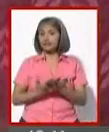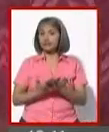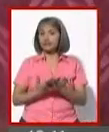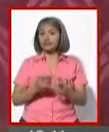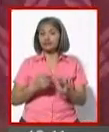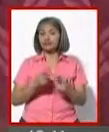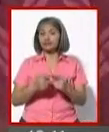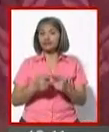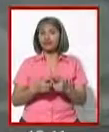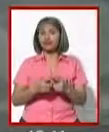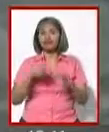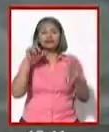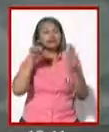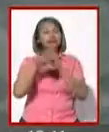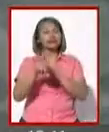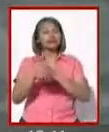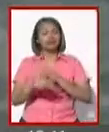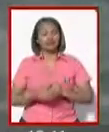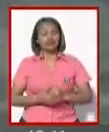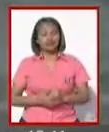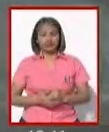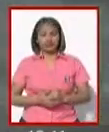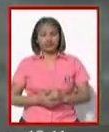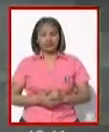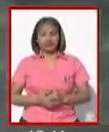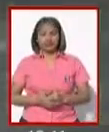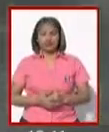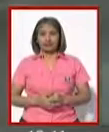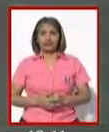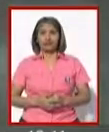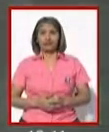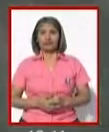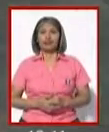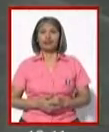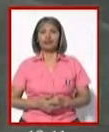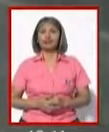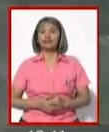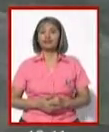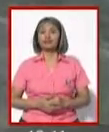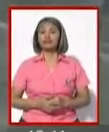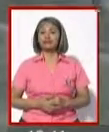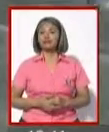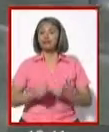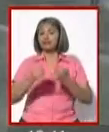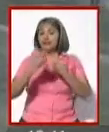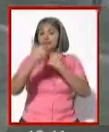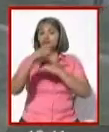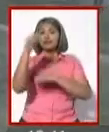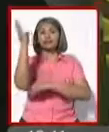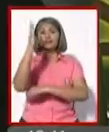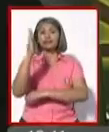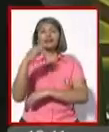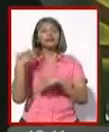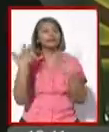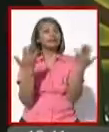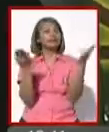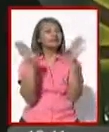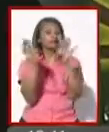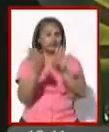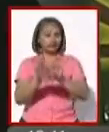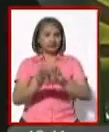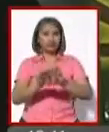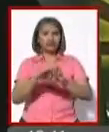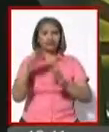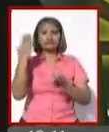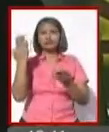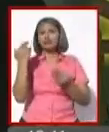la decisión de quitar la vida de la señora Rosario Hervas Rojas. La frontera con Brasil la hemos cerrado